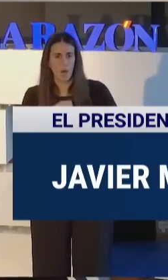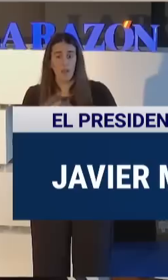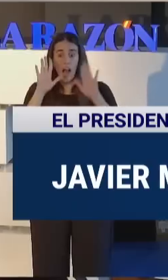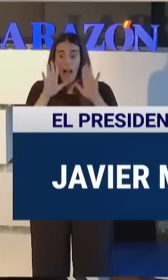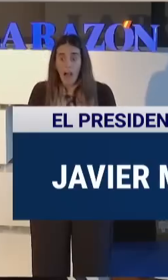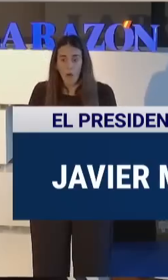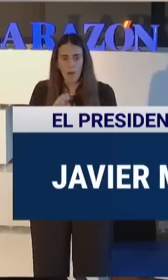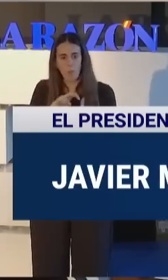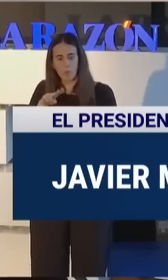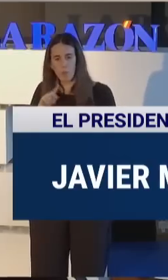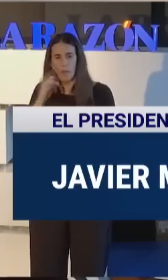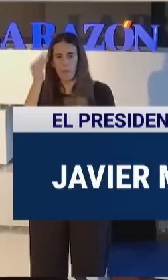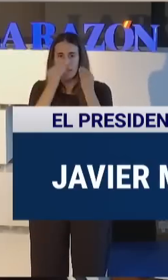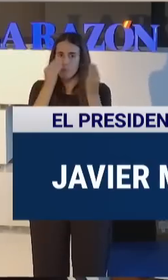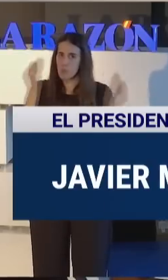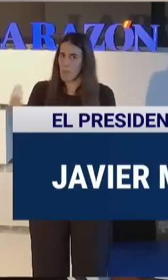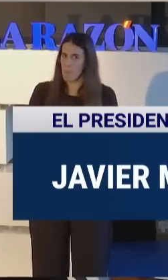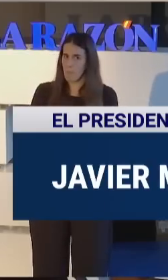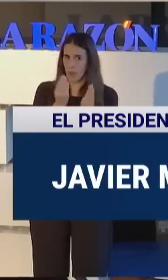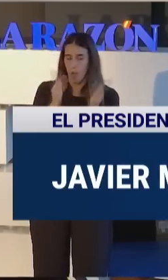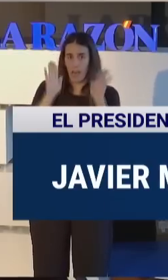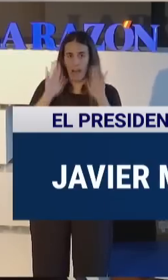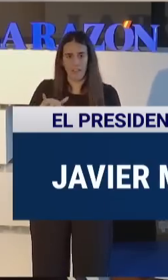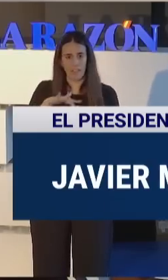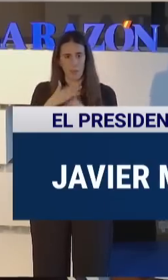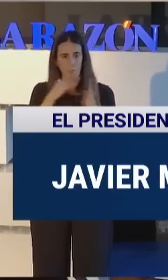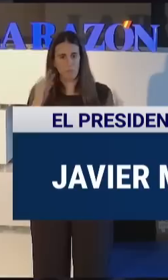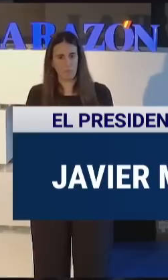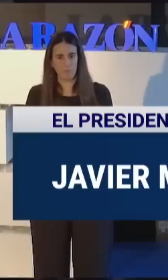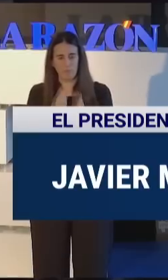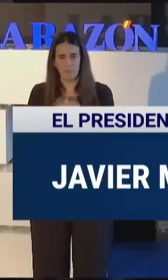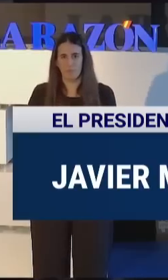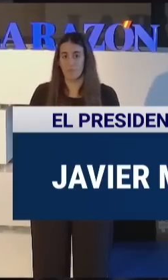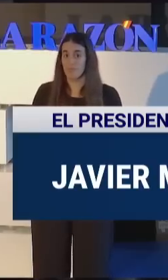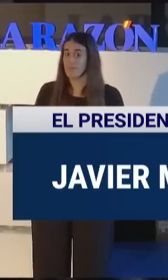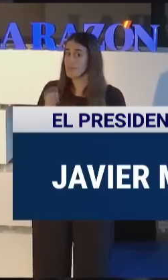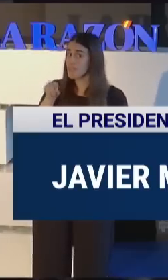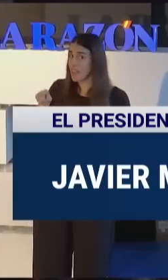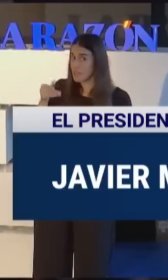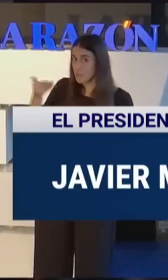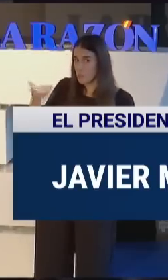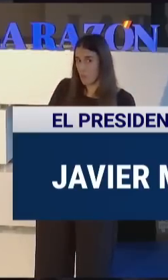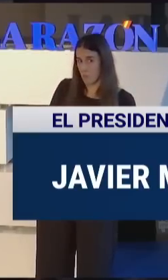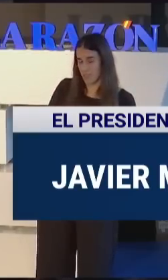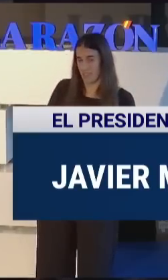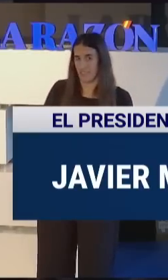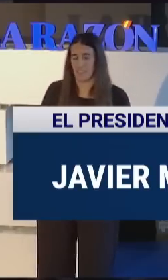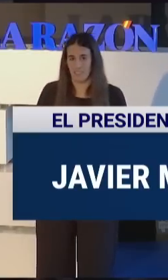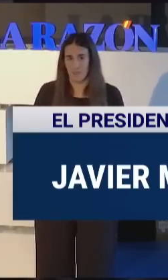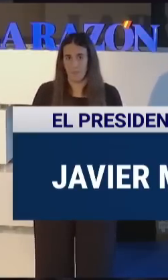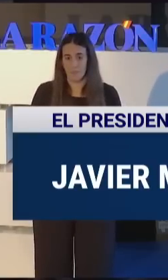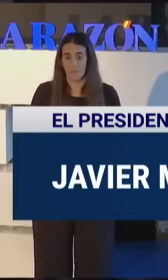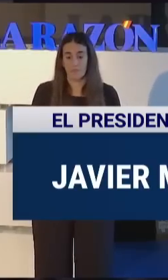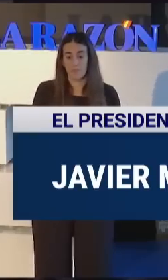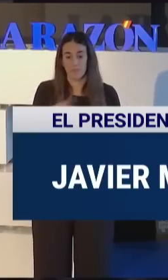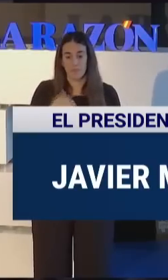salga bien y de que salga con credibilidad y con las cosas bien hechas. Ahí tenés un punto muy fuerte lo que estás haciendo. Nosotros cuando asumimos